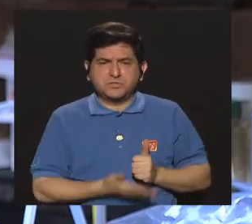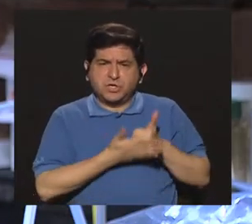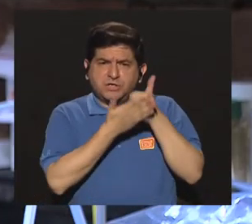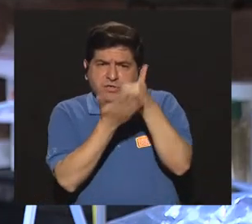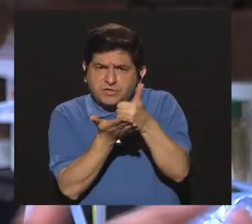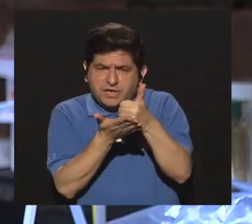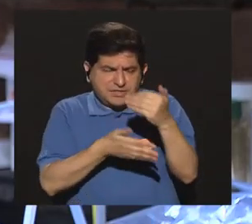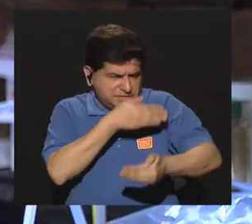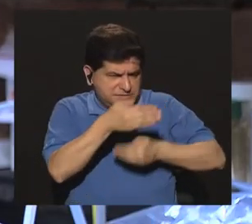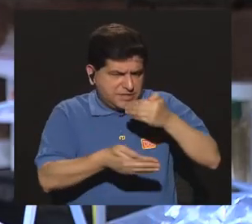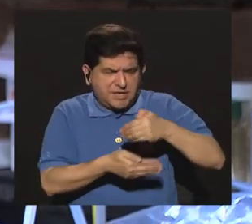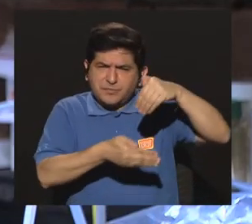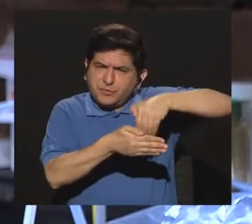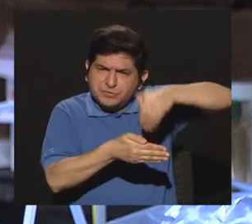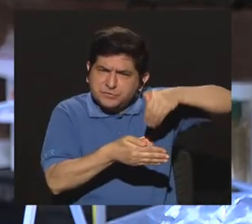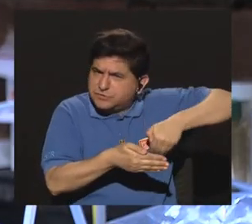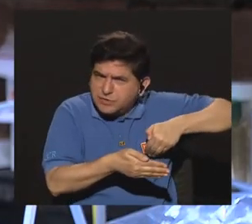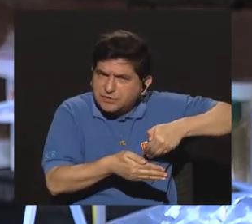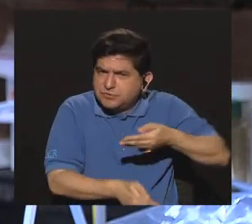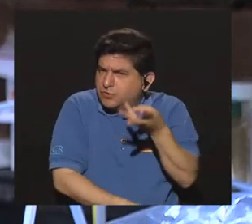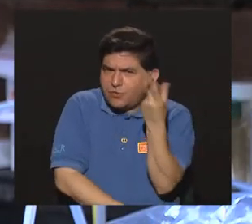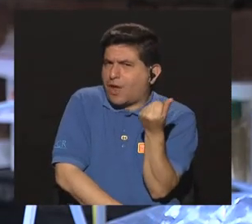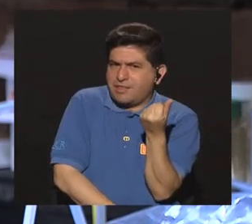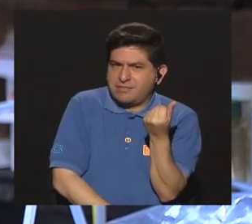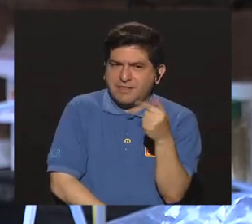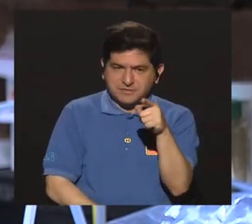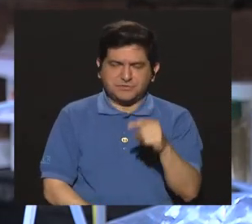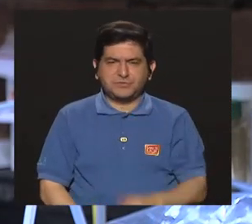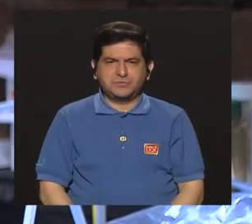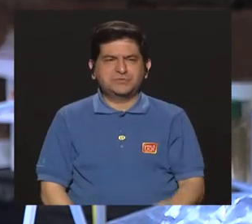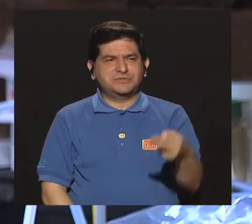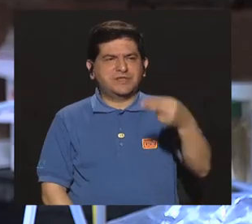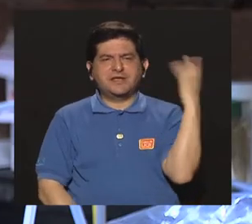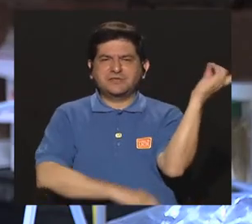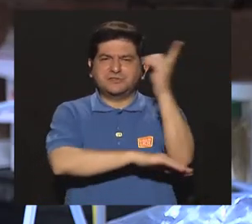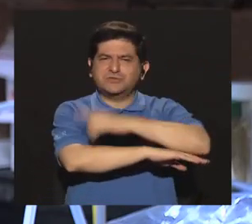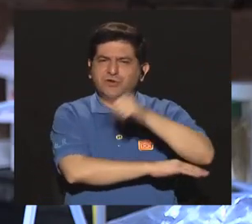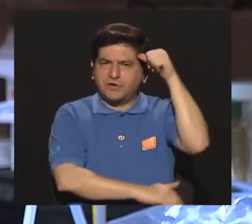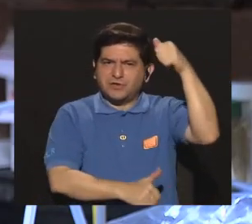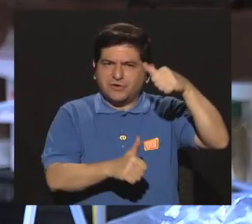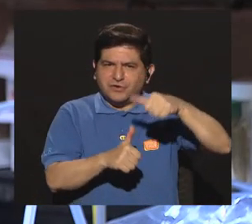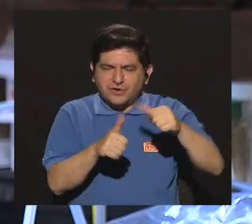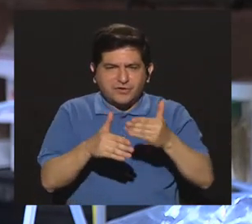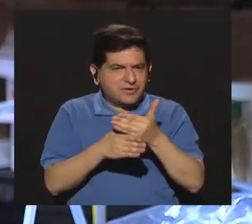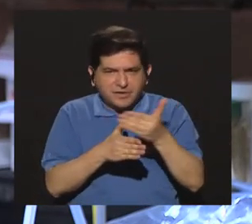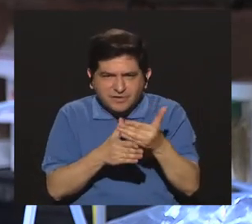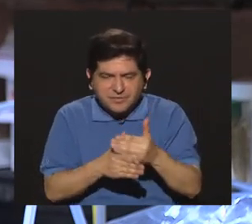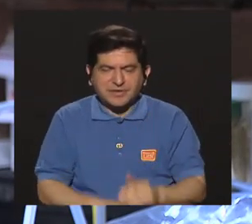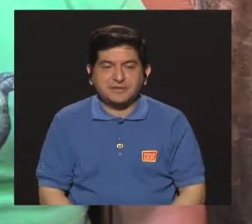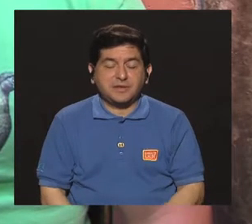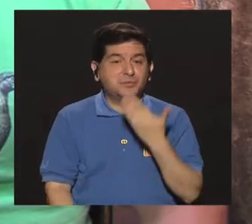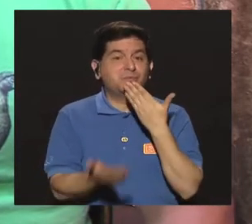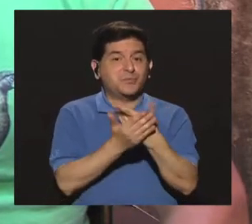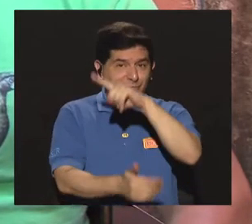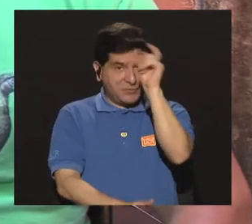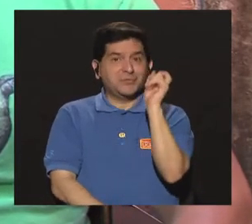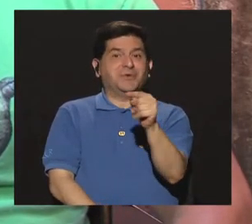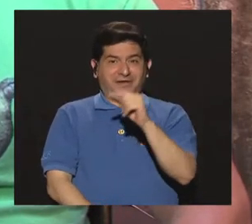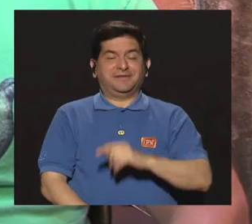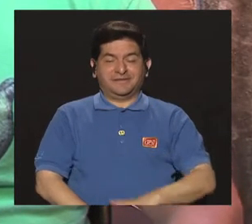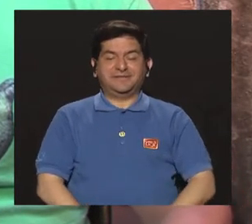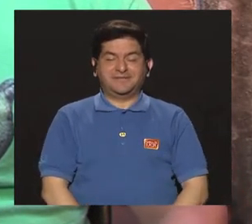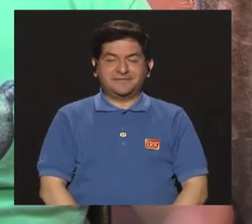han contribuido con esta colección y si tiene una fecha histórica que la pueda compartir es una muy